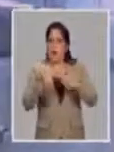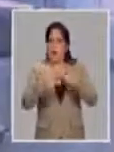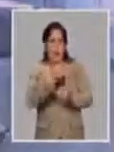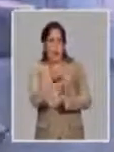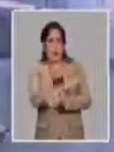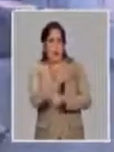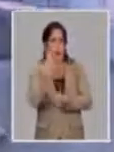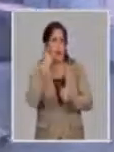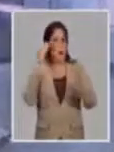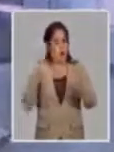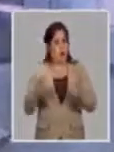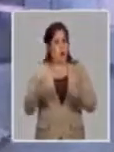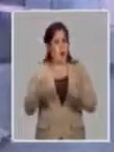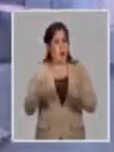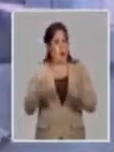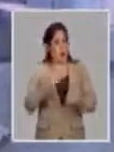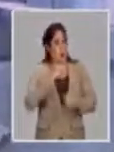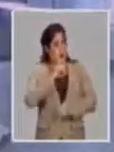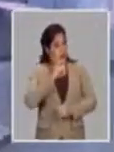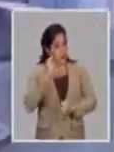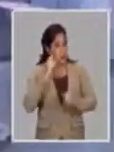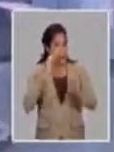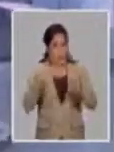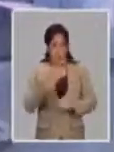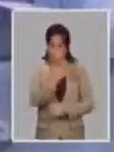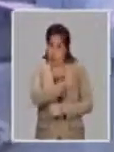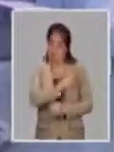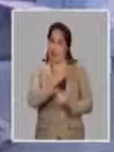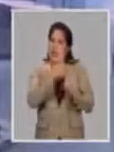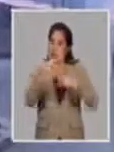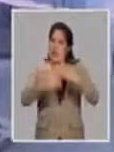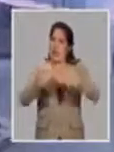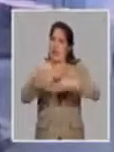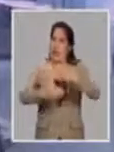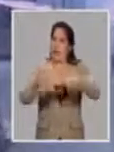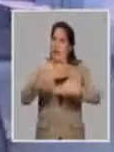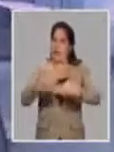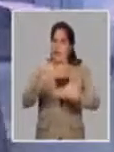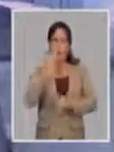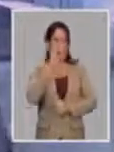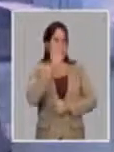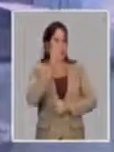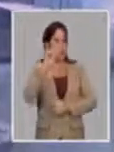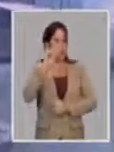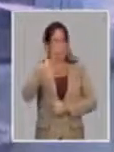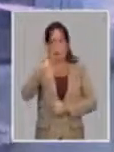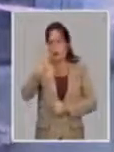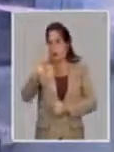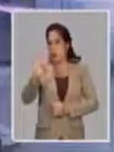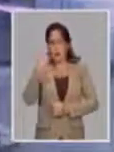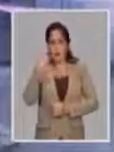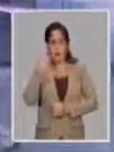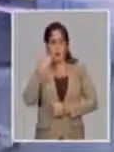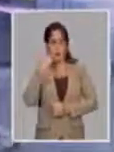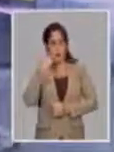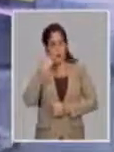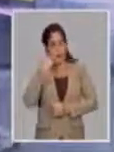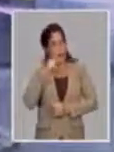que han hecho una vacuna en menos de un año. Una vacuna no se hace en un año, una vacuna necesita un proceso largo que puede durar 5, 6, 7, 8